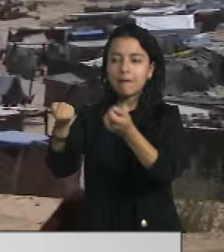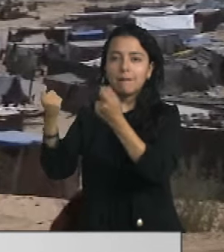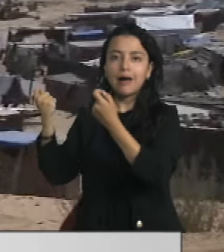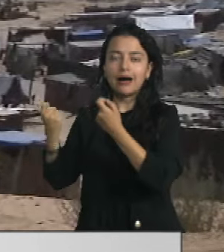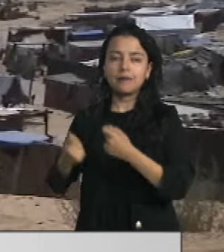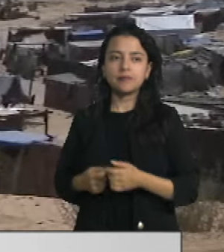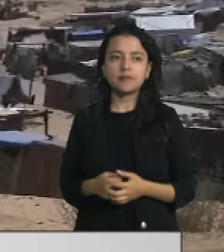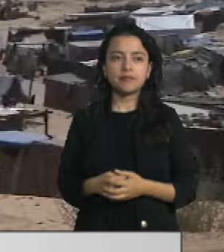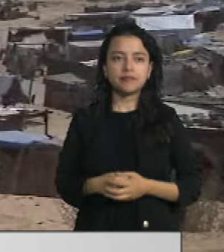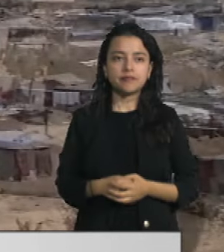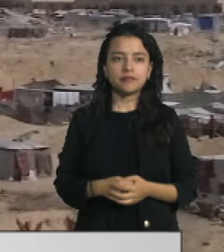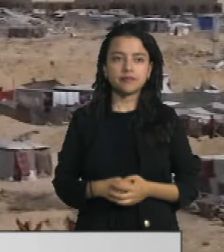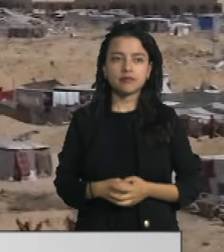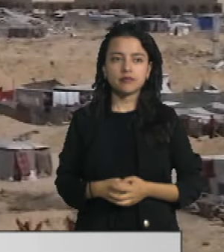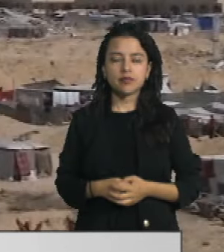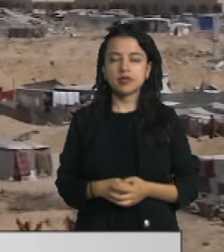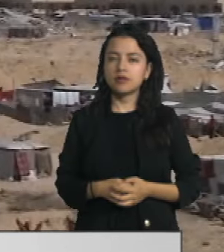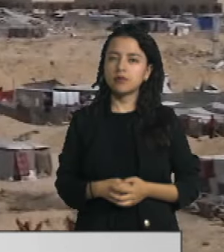octubre.